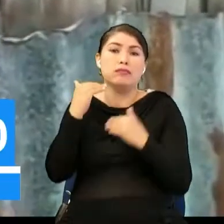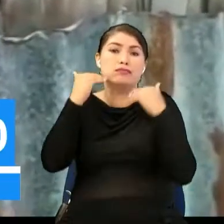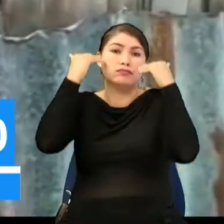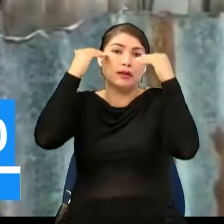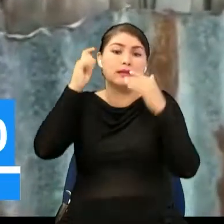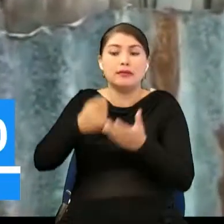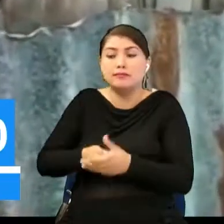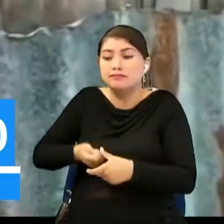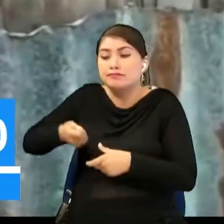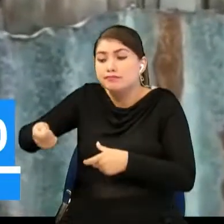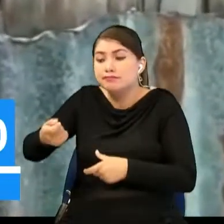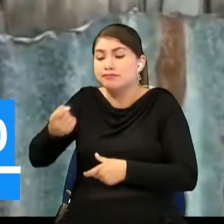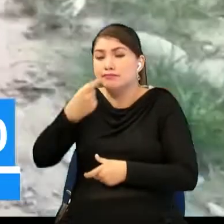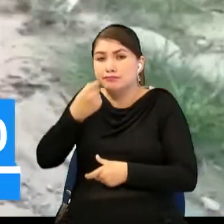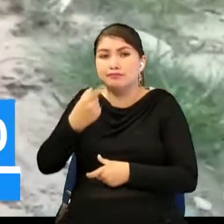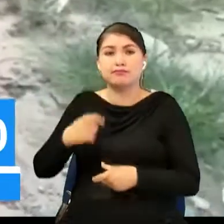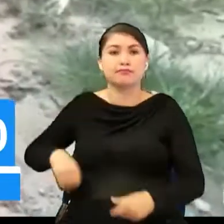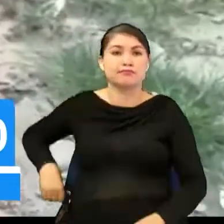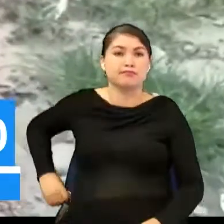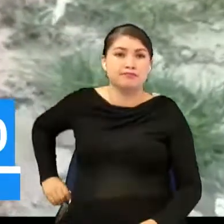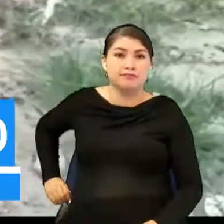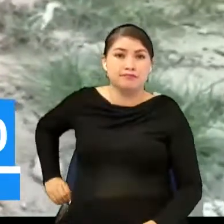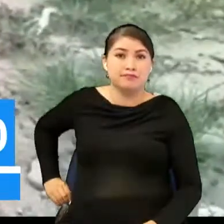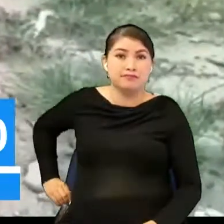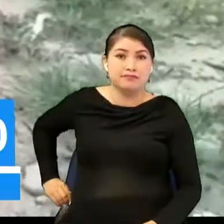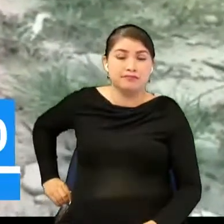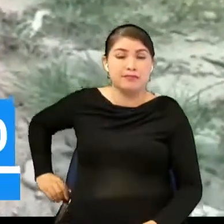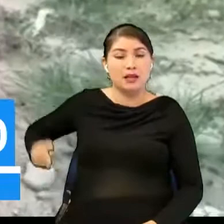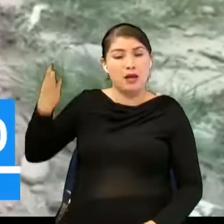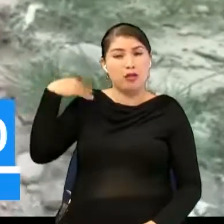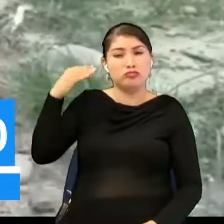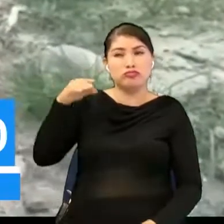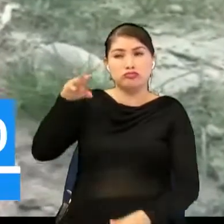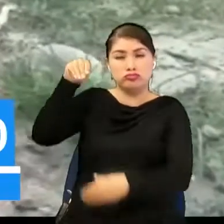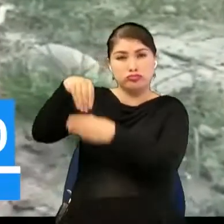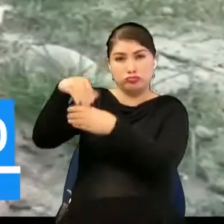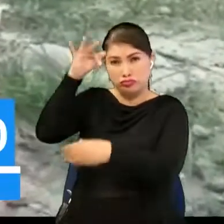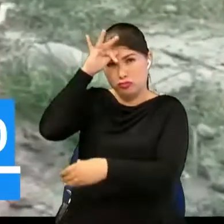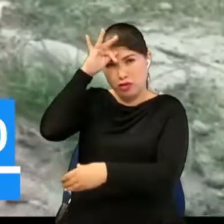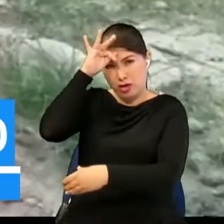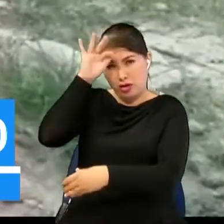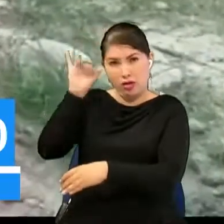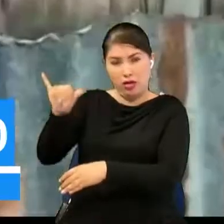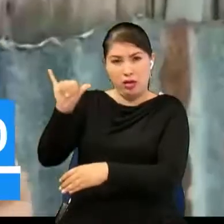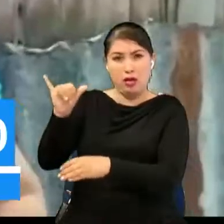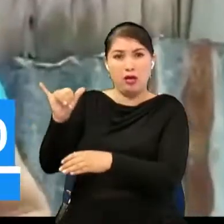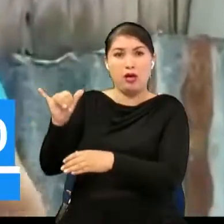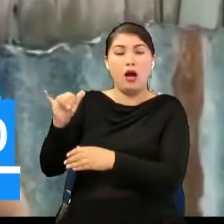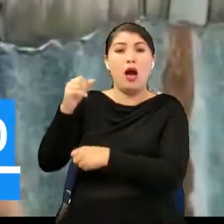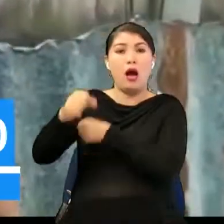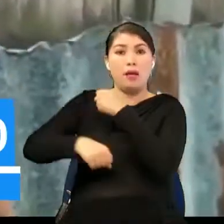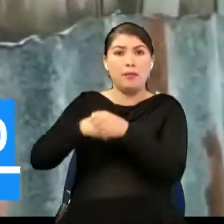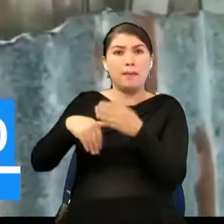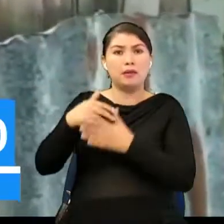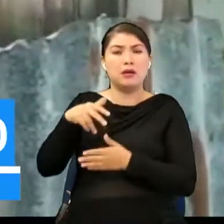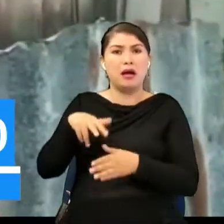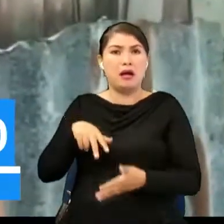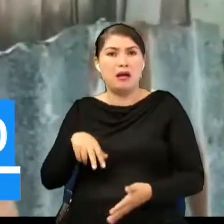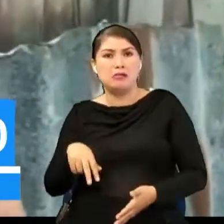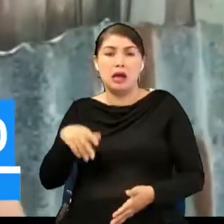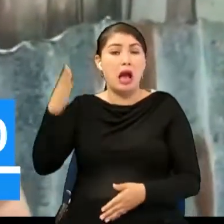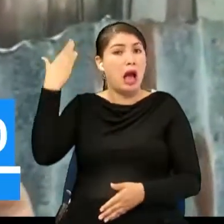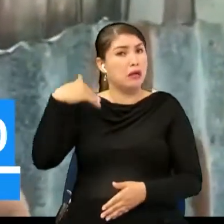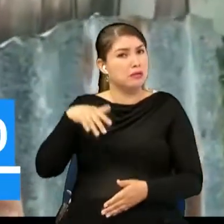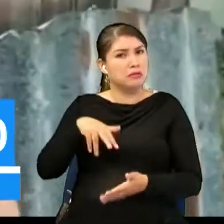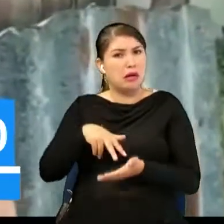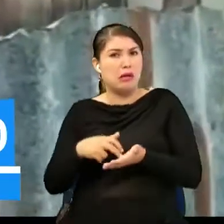algún medicamento para eso el hospital hice al año pasado se me puso a caminar así no caminar